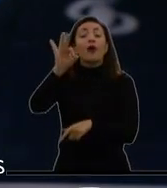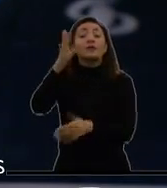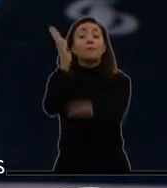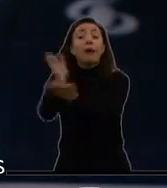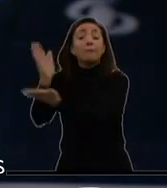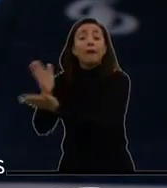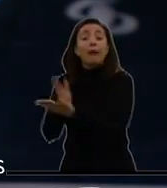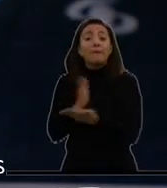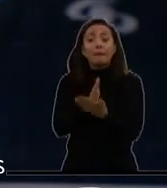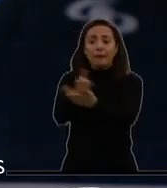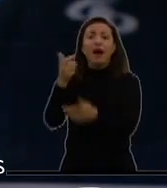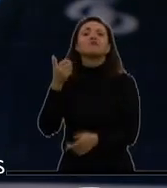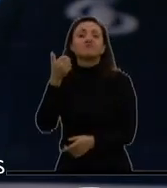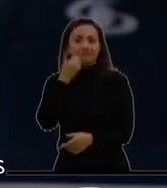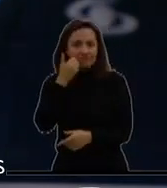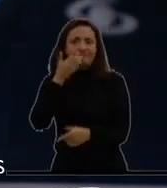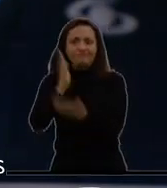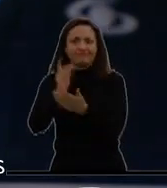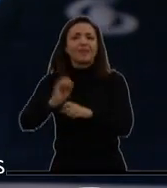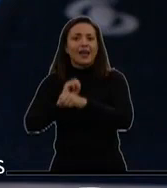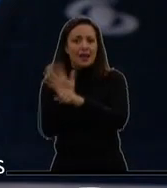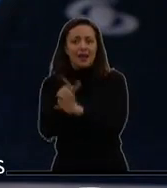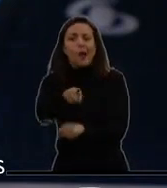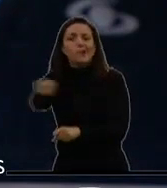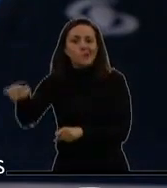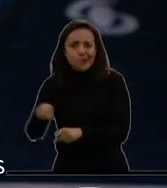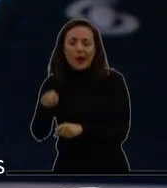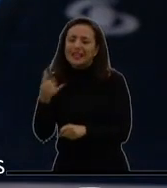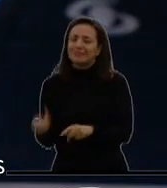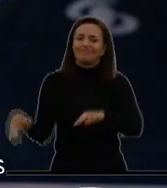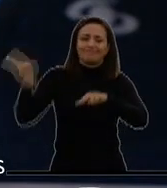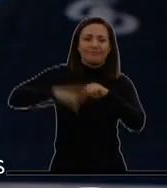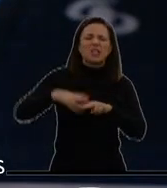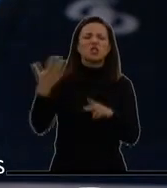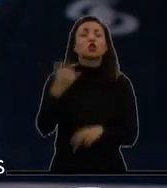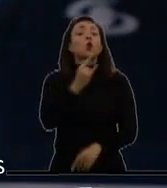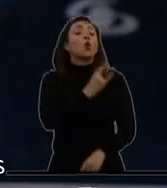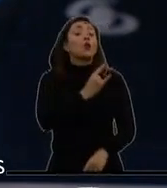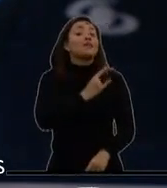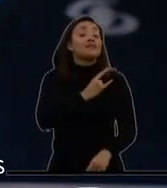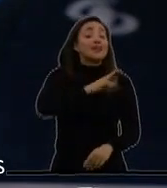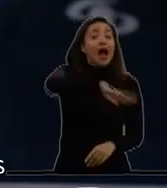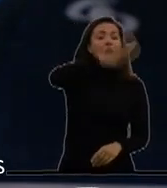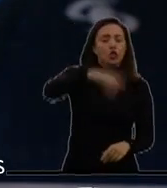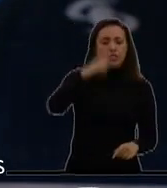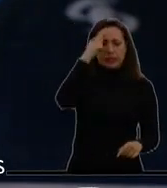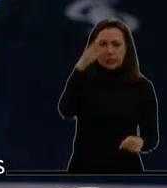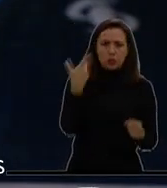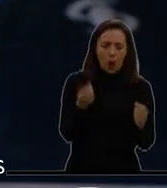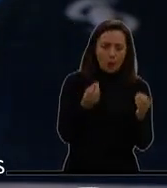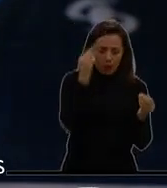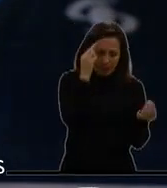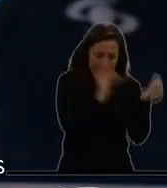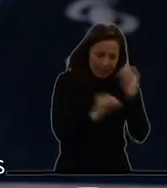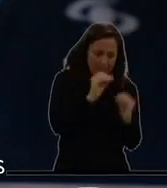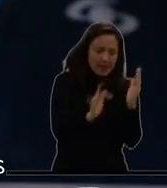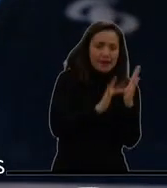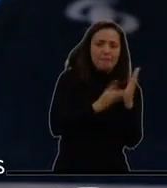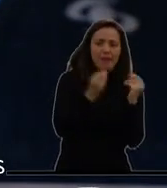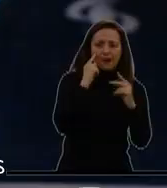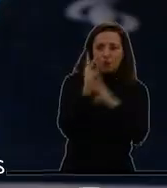casos y por eso las medidas de protección se han reforzado la universidad de antioquia desarrolló una aplicación para salvaguardar la salud del personal